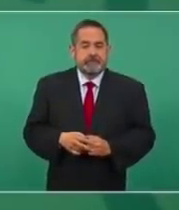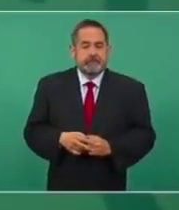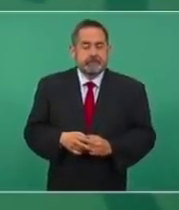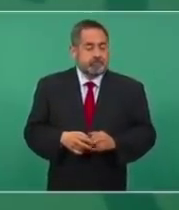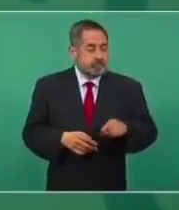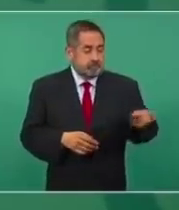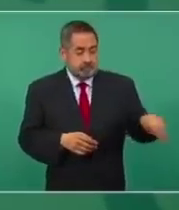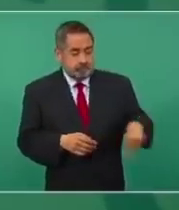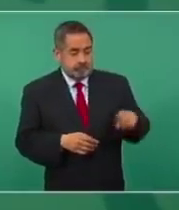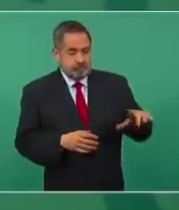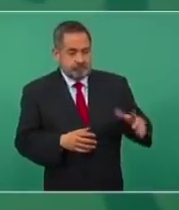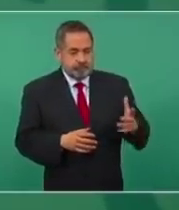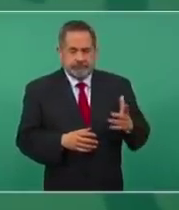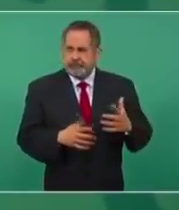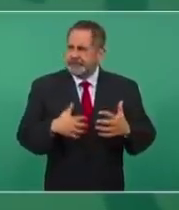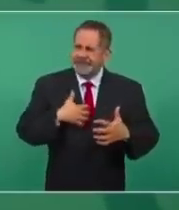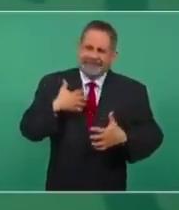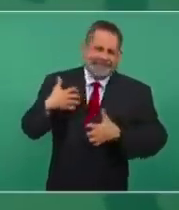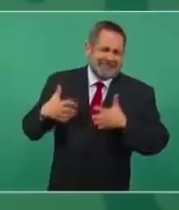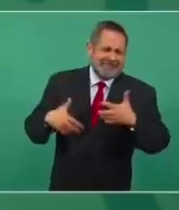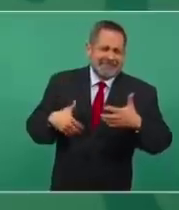actúan con